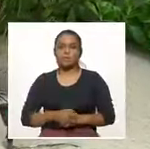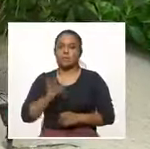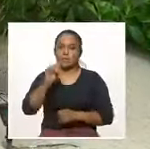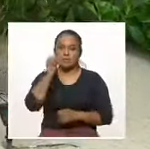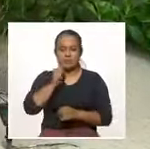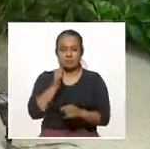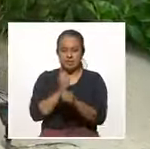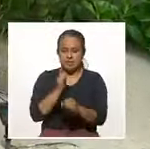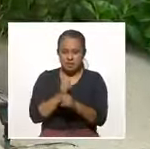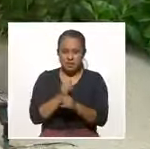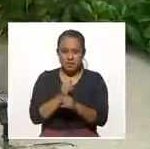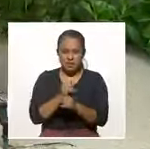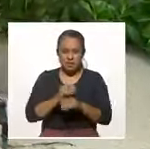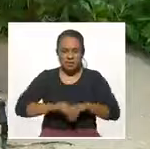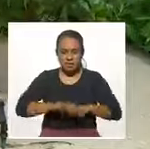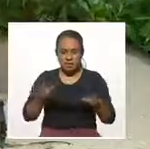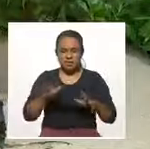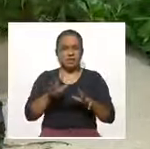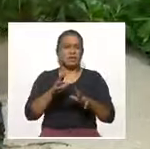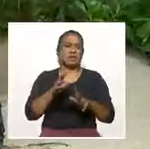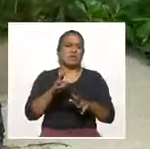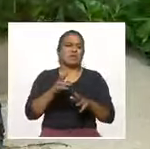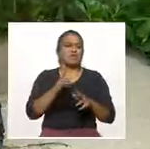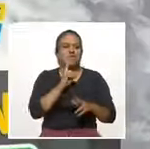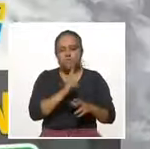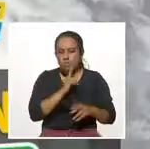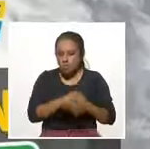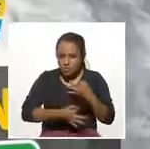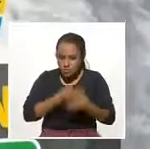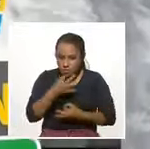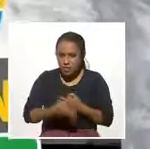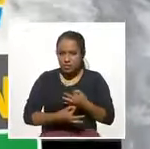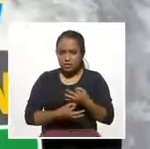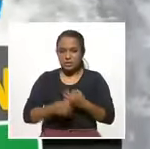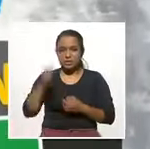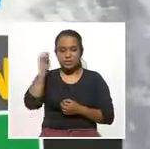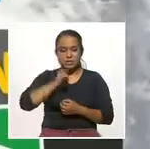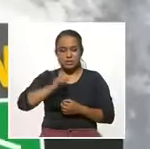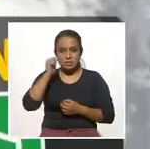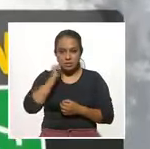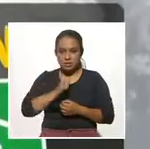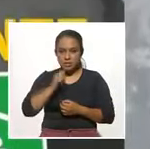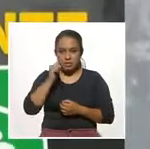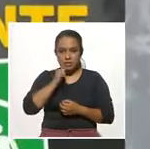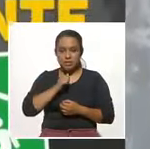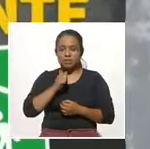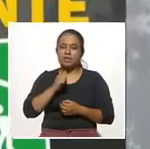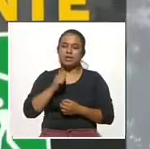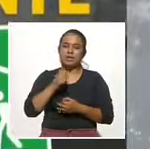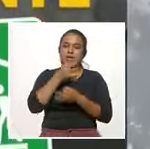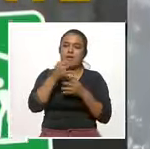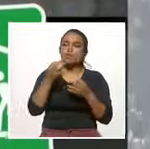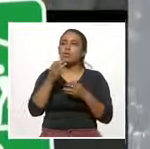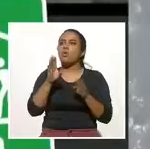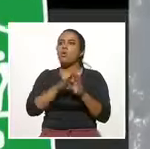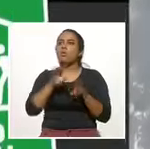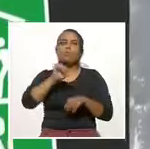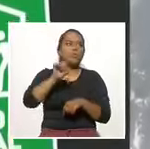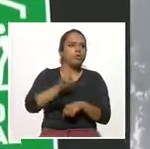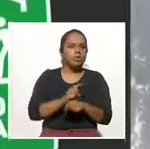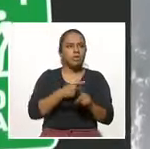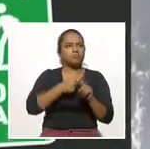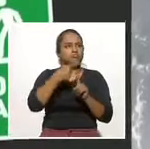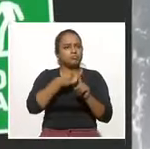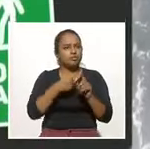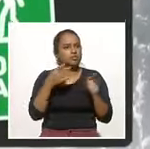redes sociales, a través de los noticieros que nos dan el tiempo, el estado del tiempo, y